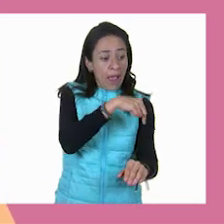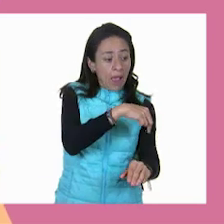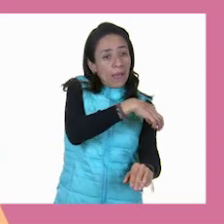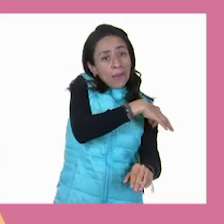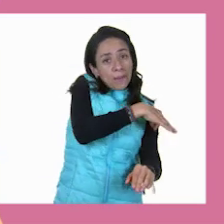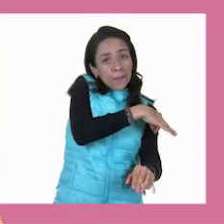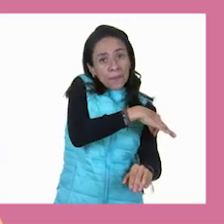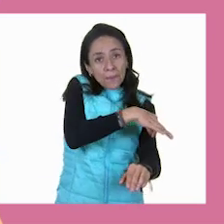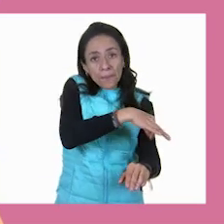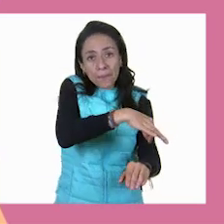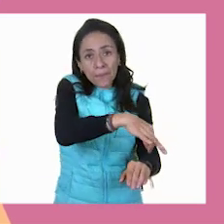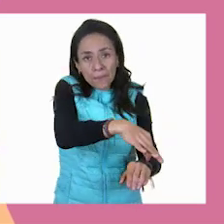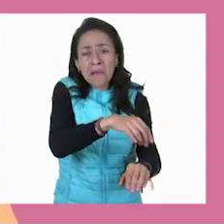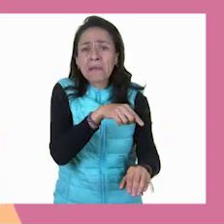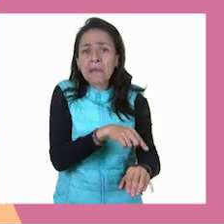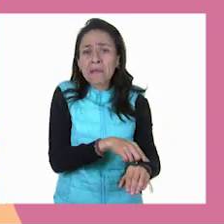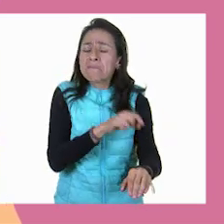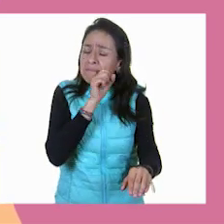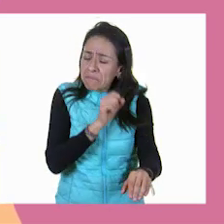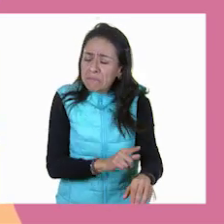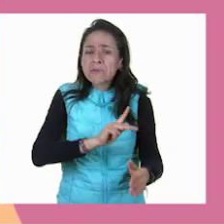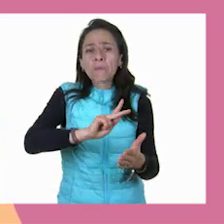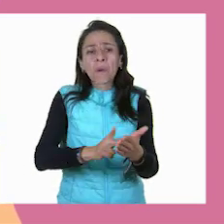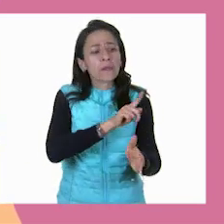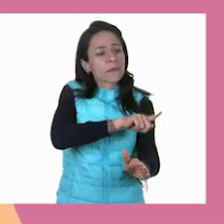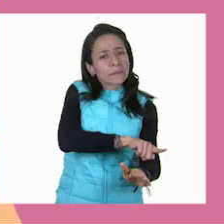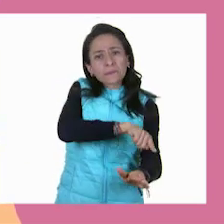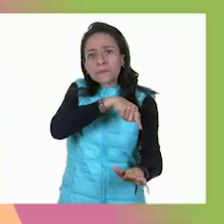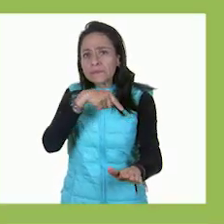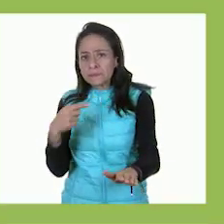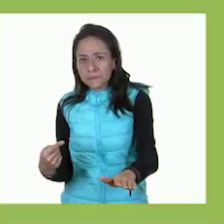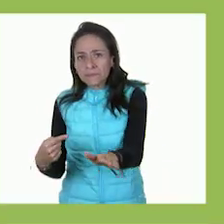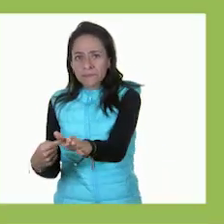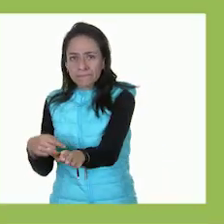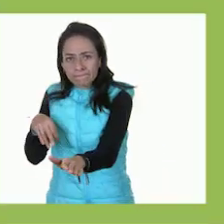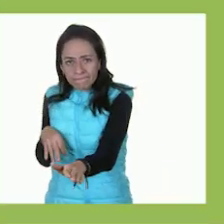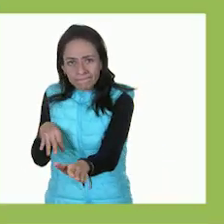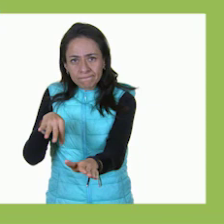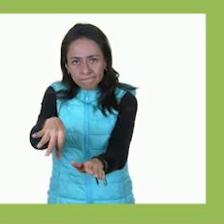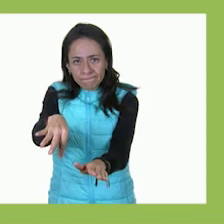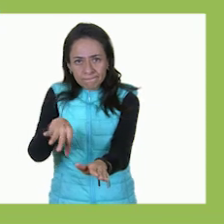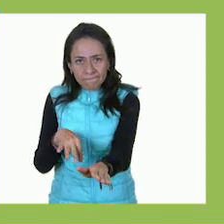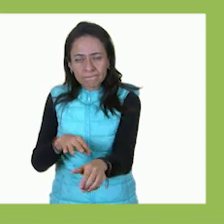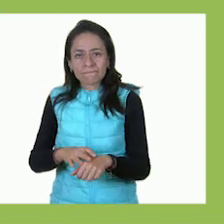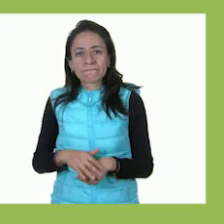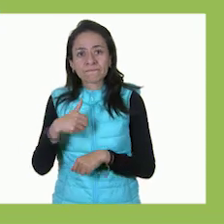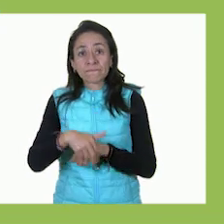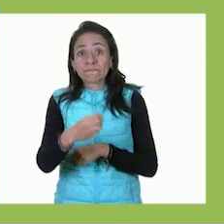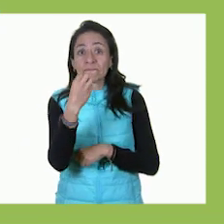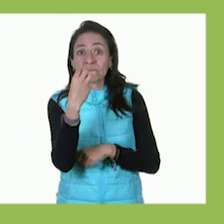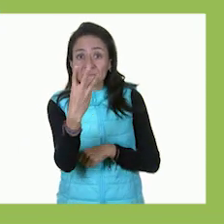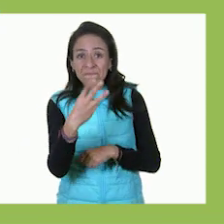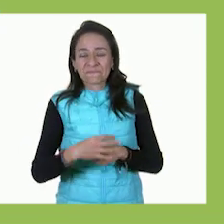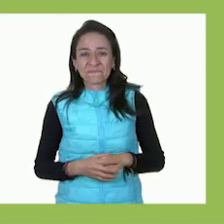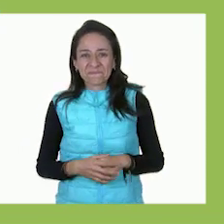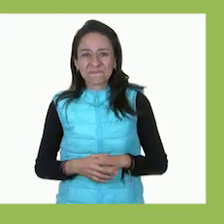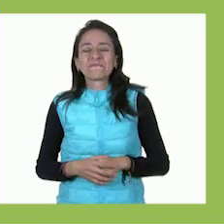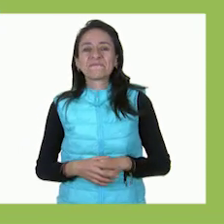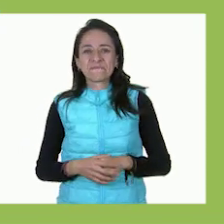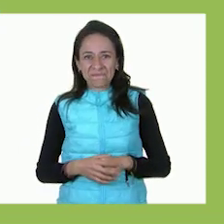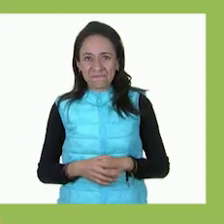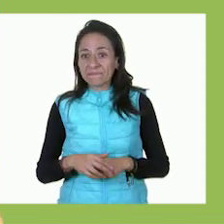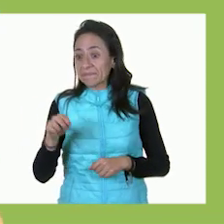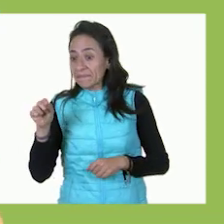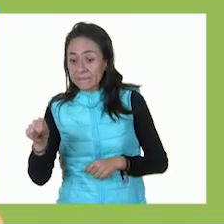arriba. Repite el paso anterior del otro lado de la playera. 3. Traza la línea